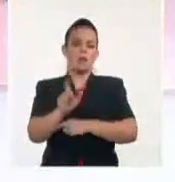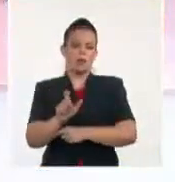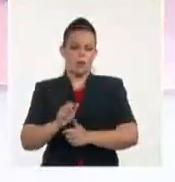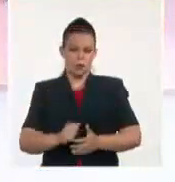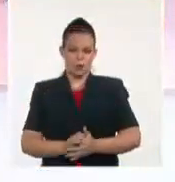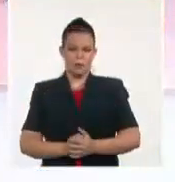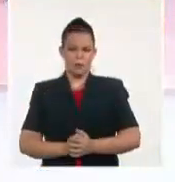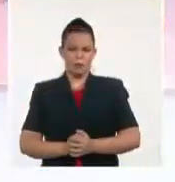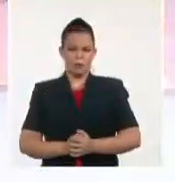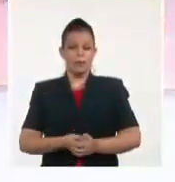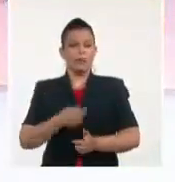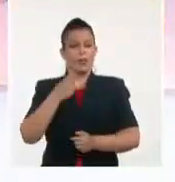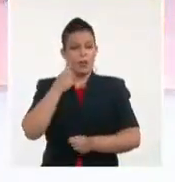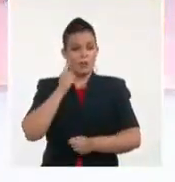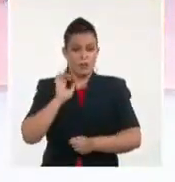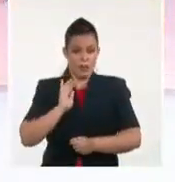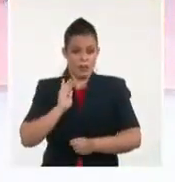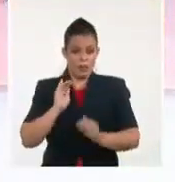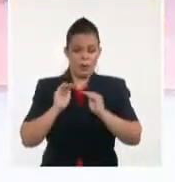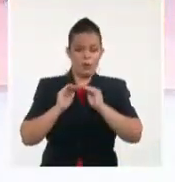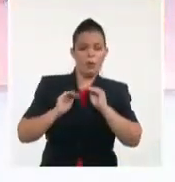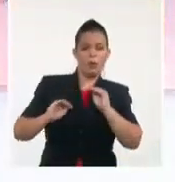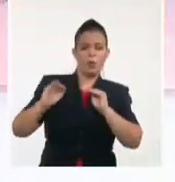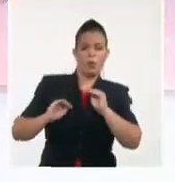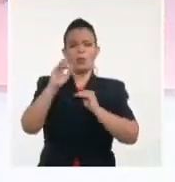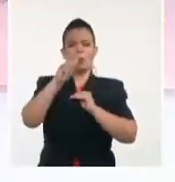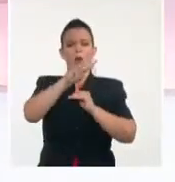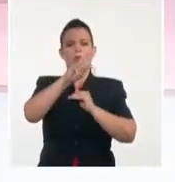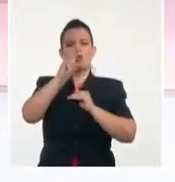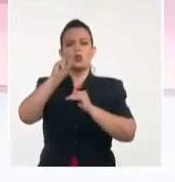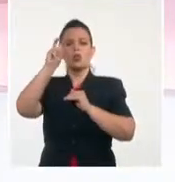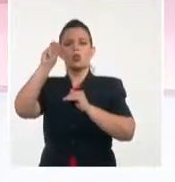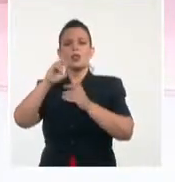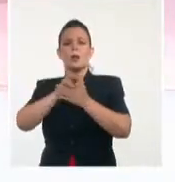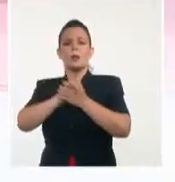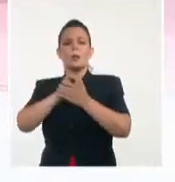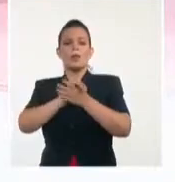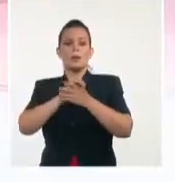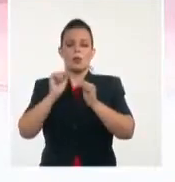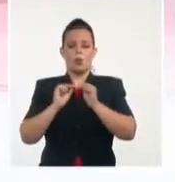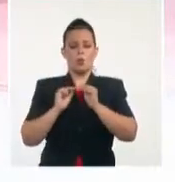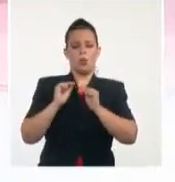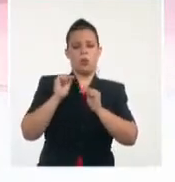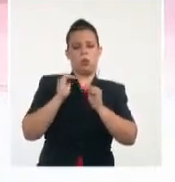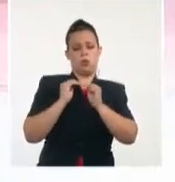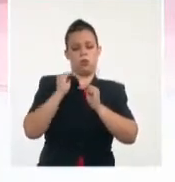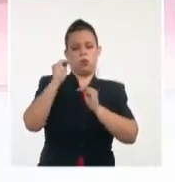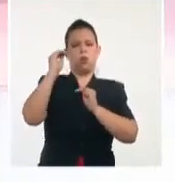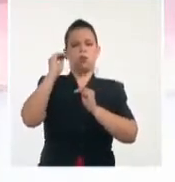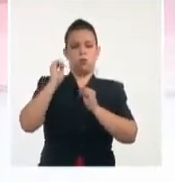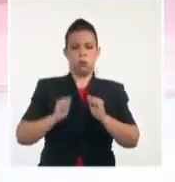Fíjense que todo eso es por arriba de 200 milímetros. Este color va por arriba de 200 milímetros. Vamos a ver la próxima.